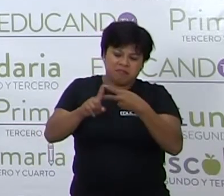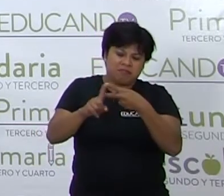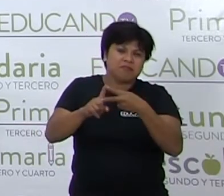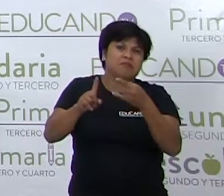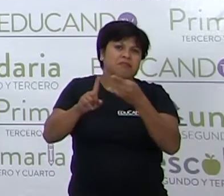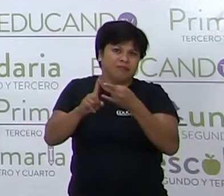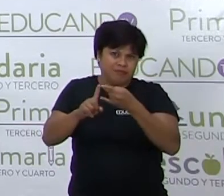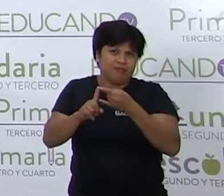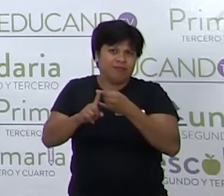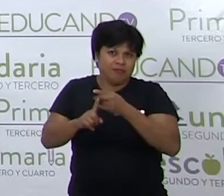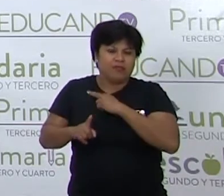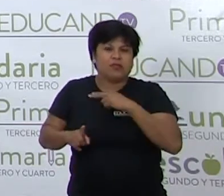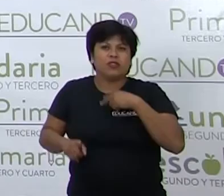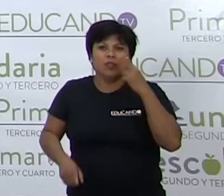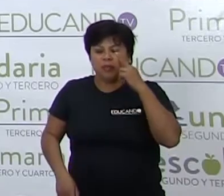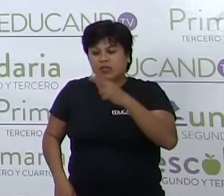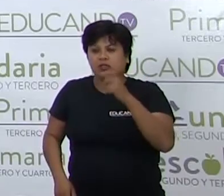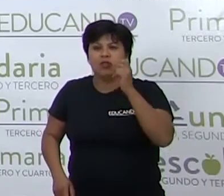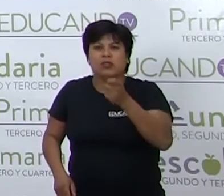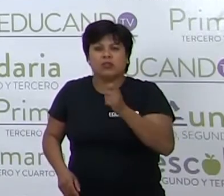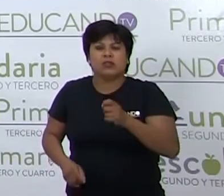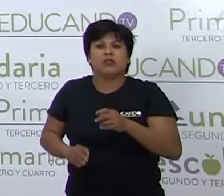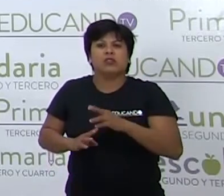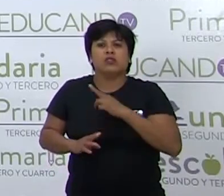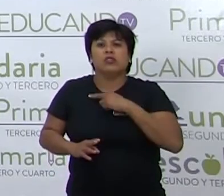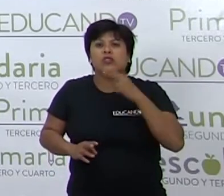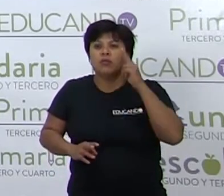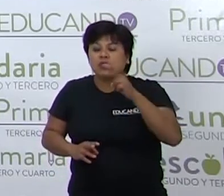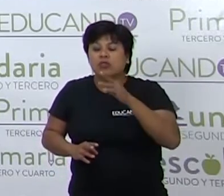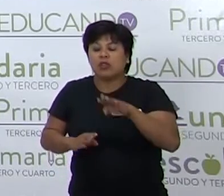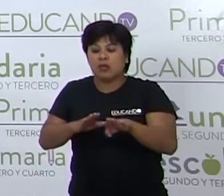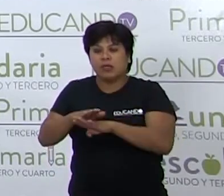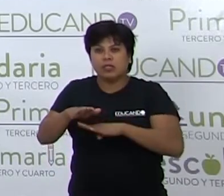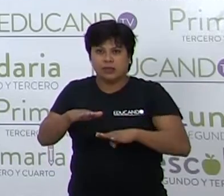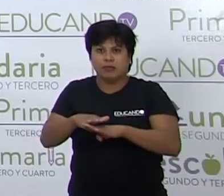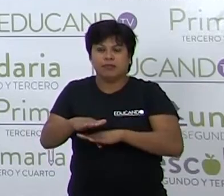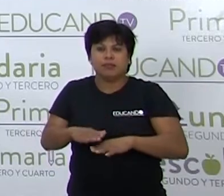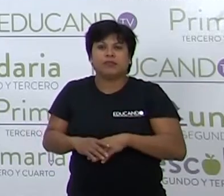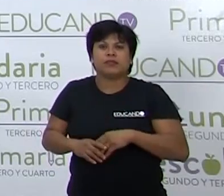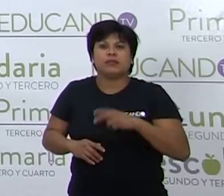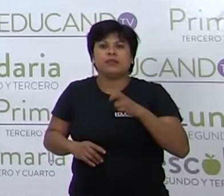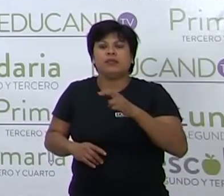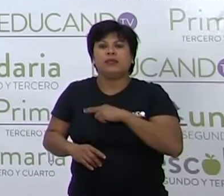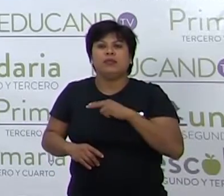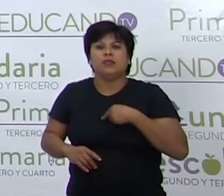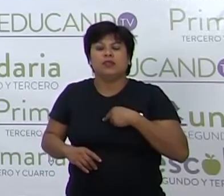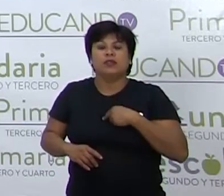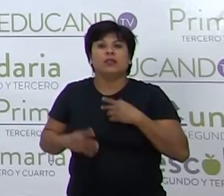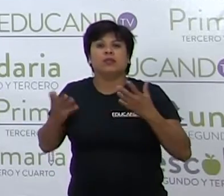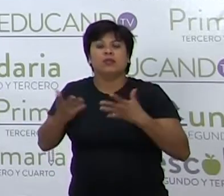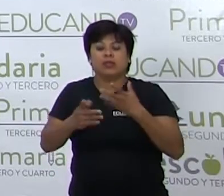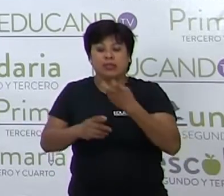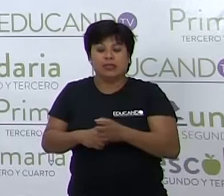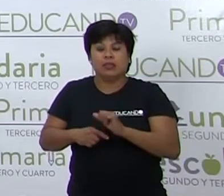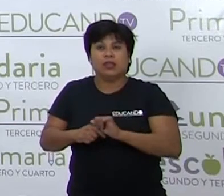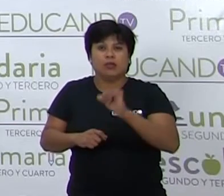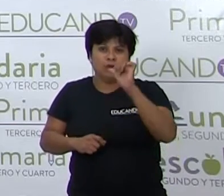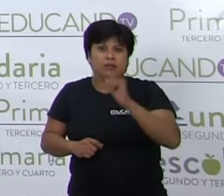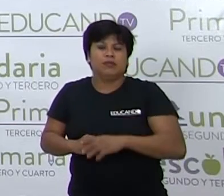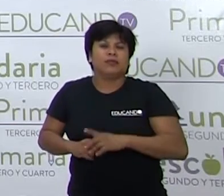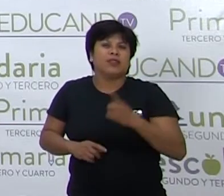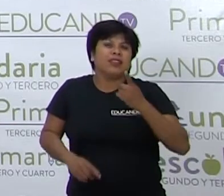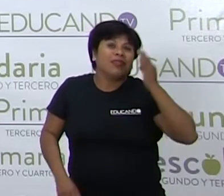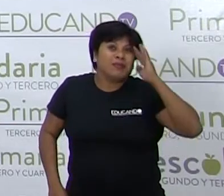borrar esto ya hemos identificado la altura hemos identificado la base y voy a manipular esta esta figura geométrica que les